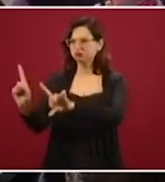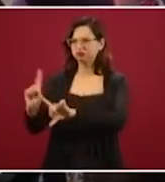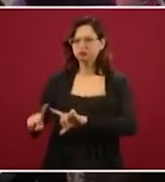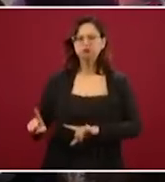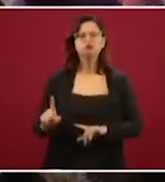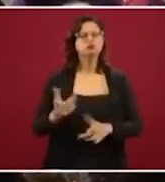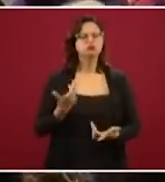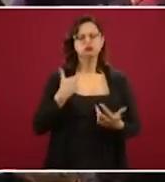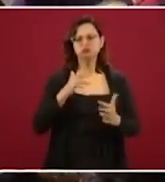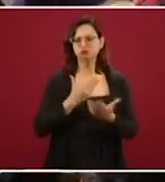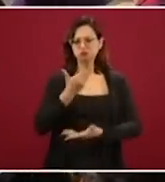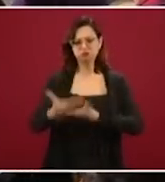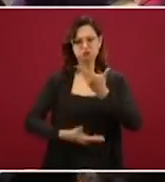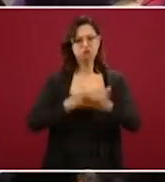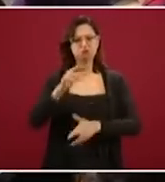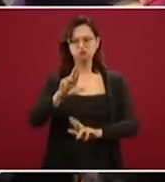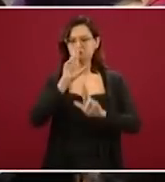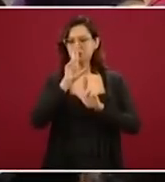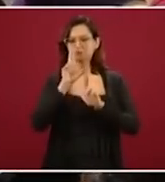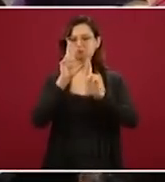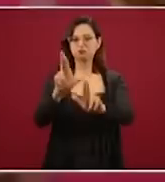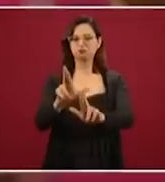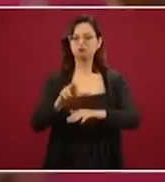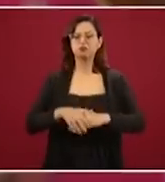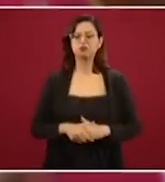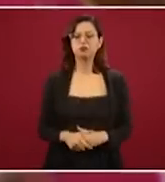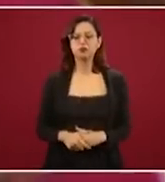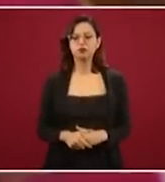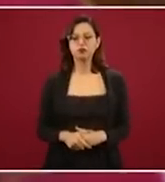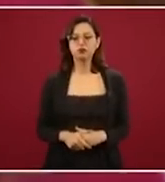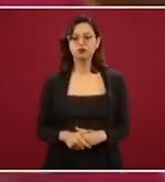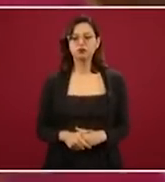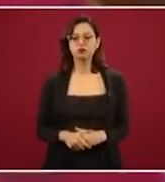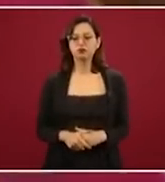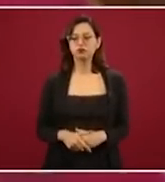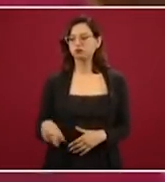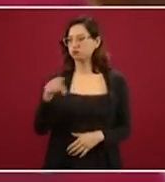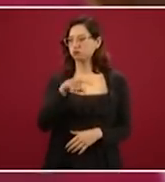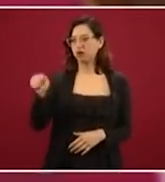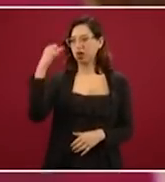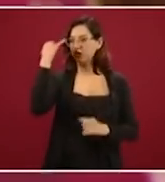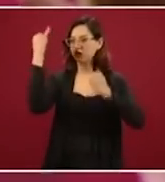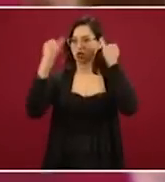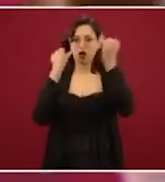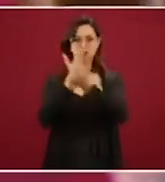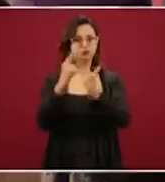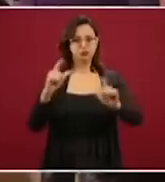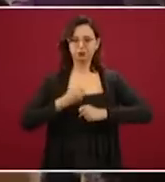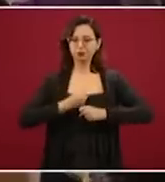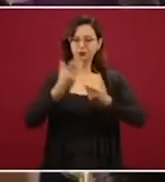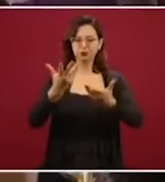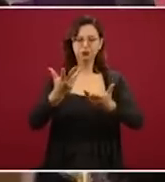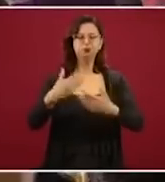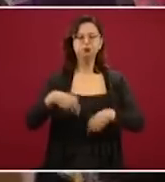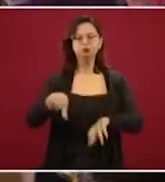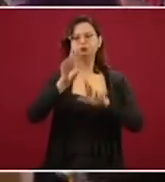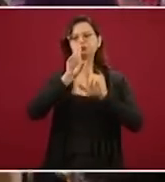No vamos nosotros a impedir la libre manifestación de las ideas.